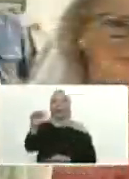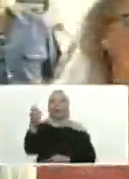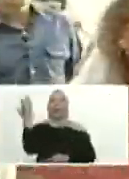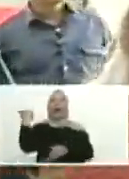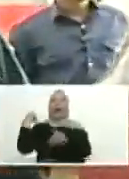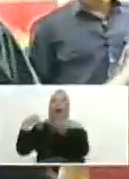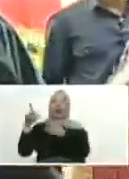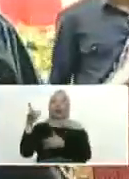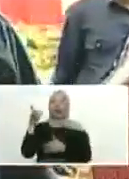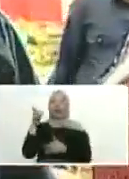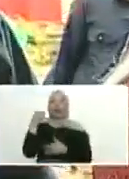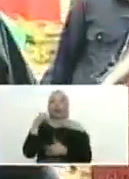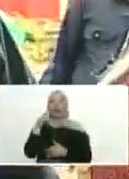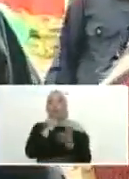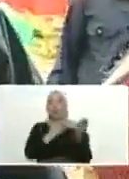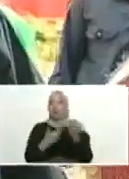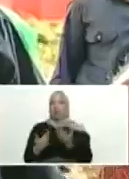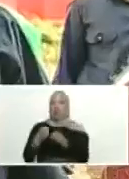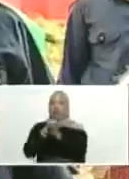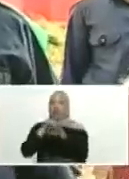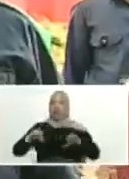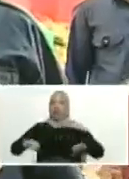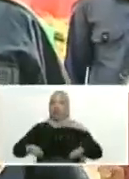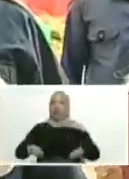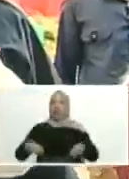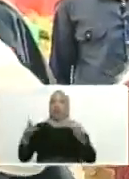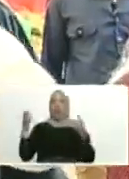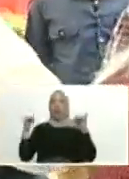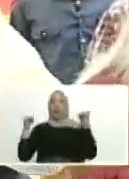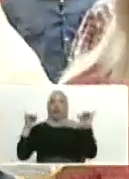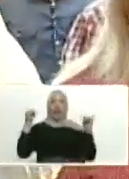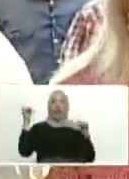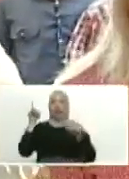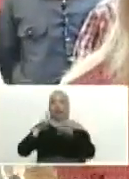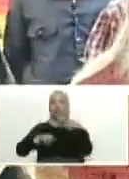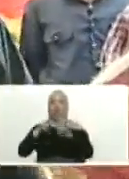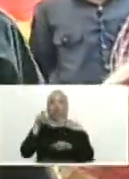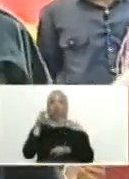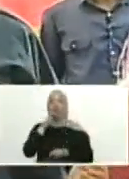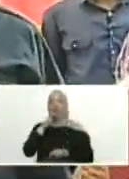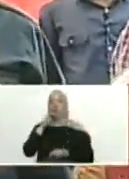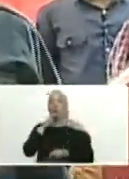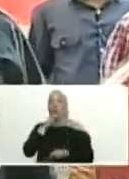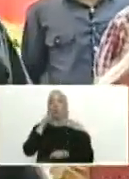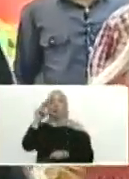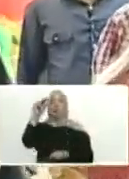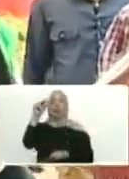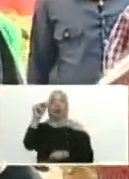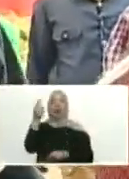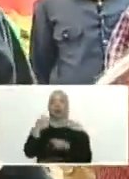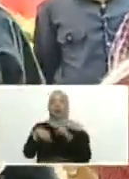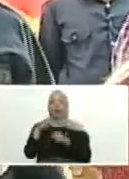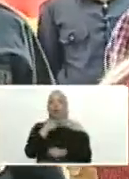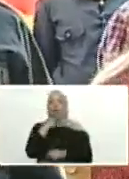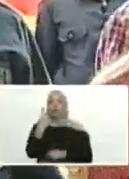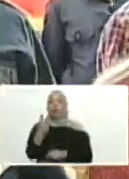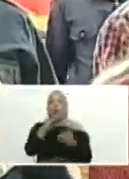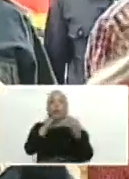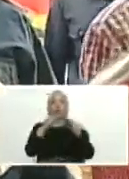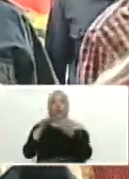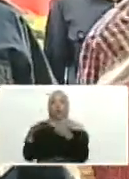Bienvenido a la tierra de guayana la tierra de Calixto el oro hierro acero diamantes de aluminio Yo soy vocera de los